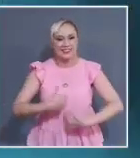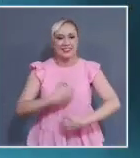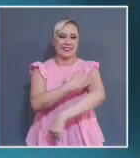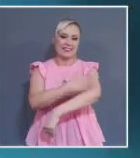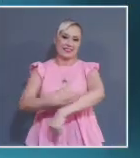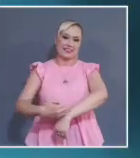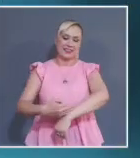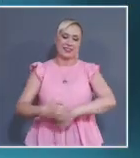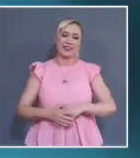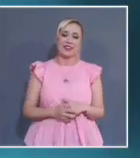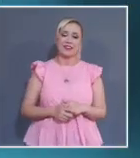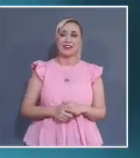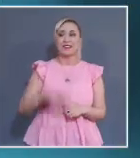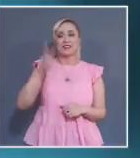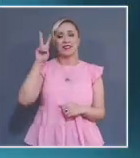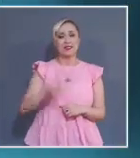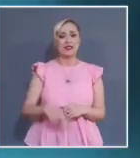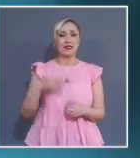estaba en shock.